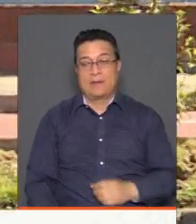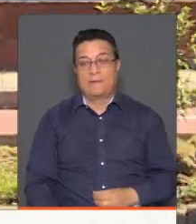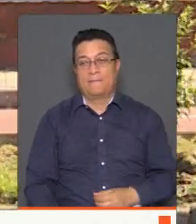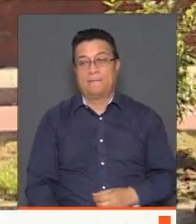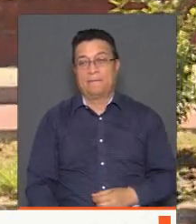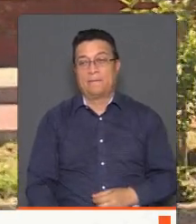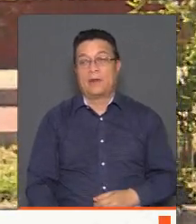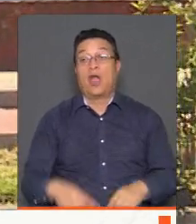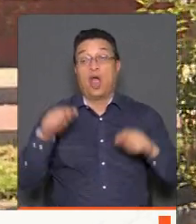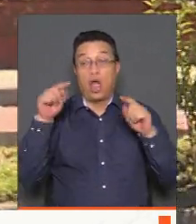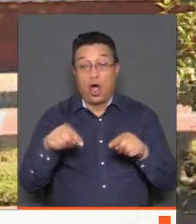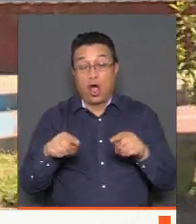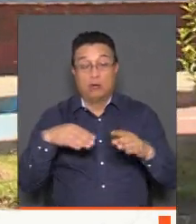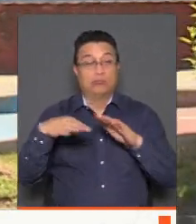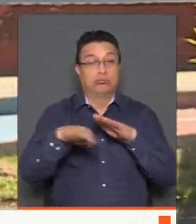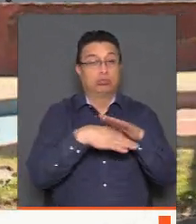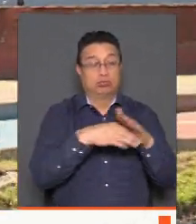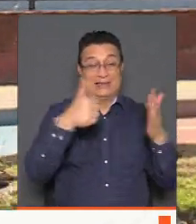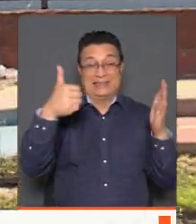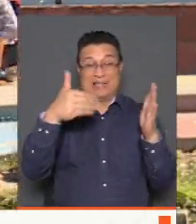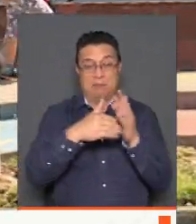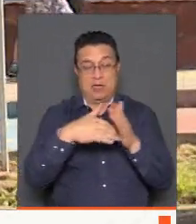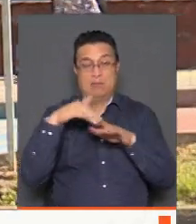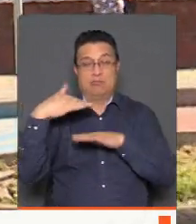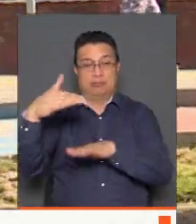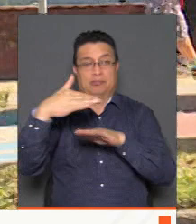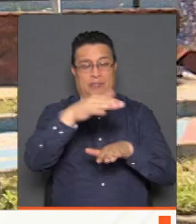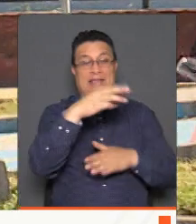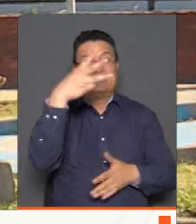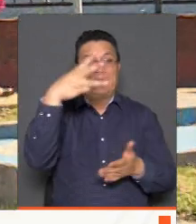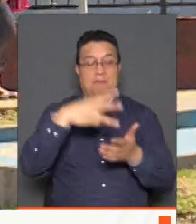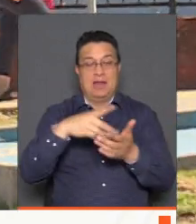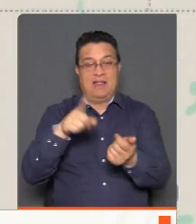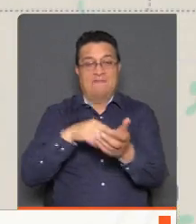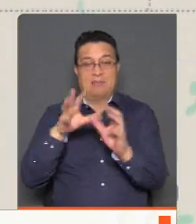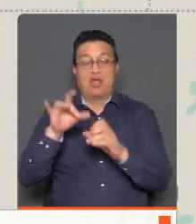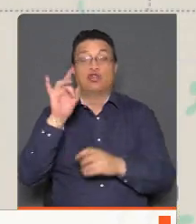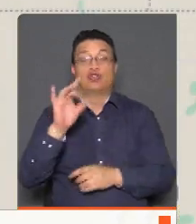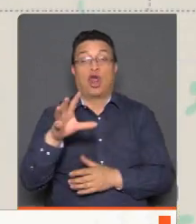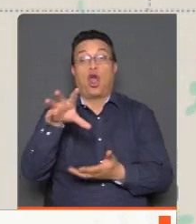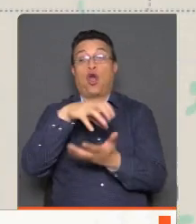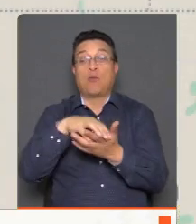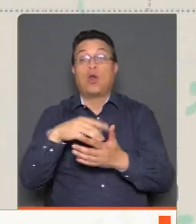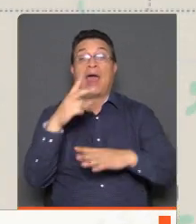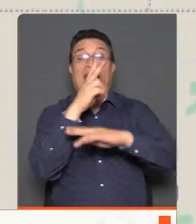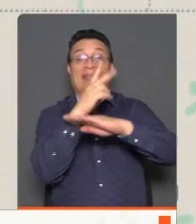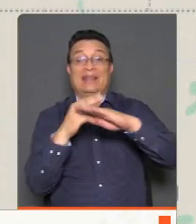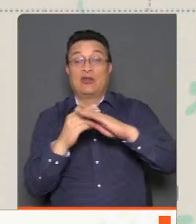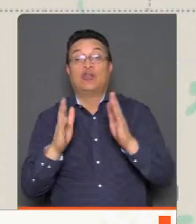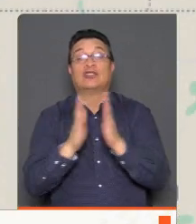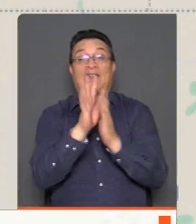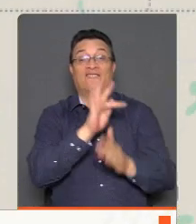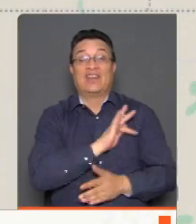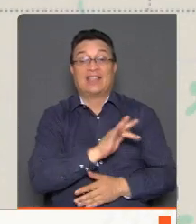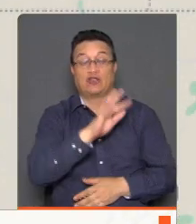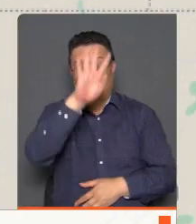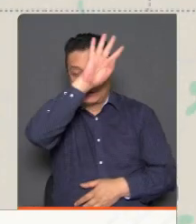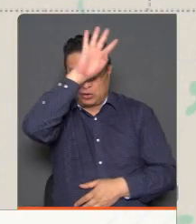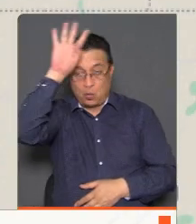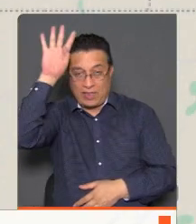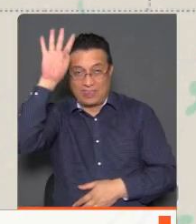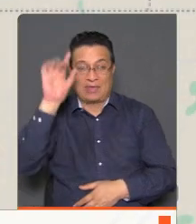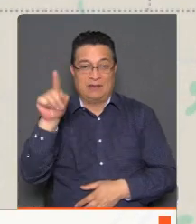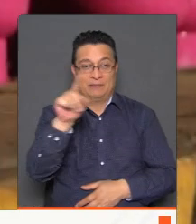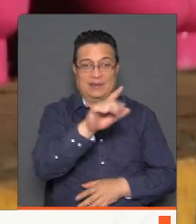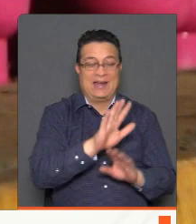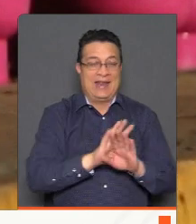Hoy día circulan 6.000 cilindros para 3.000 familias solo de las comunas de Quintero, San Fernando, Chiguayante. Las cifras